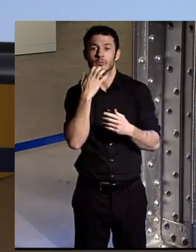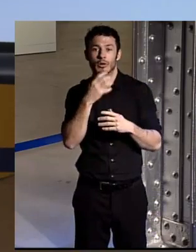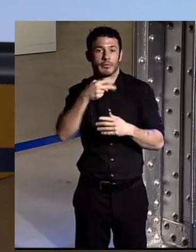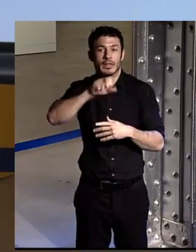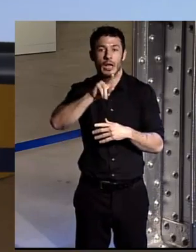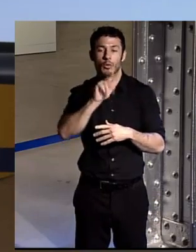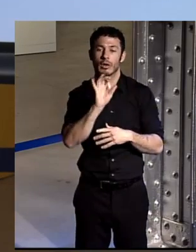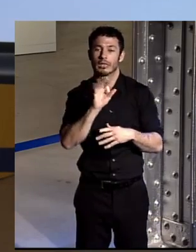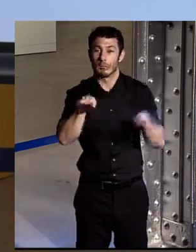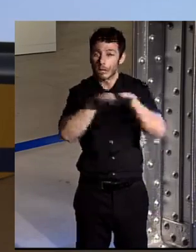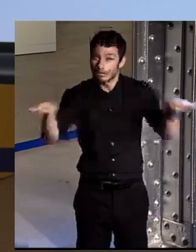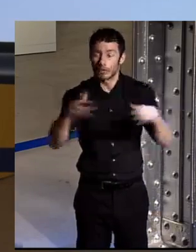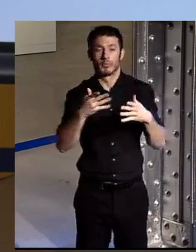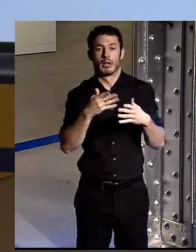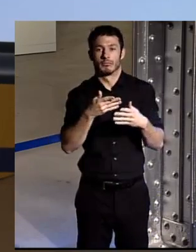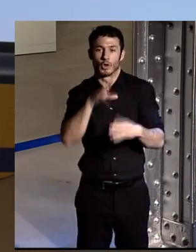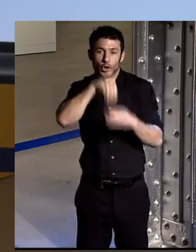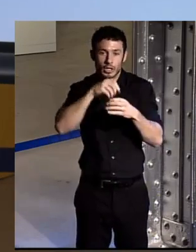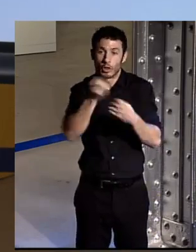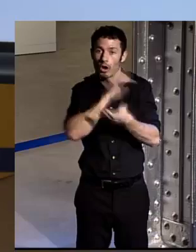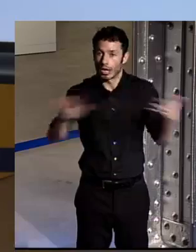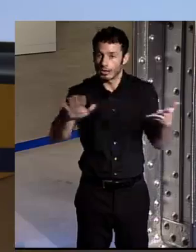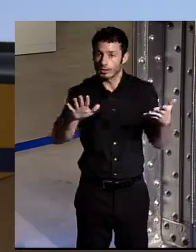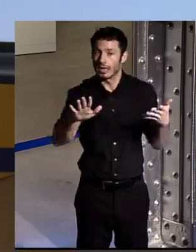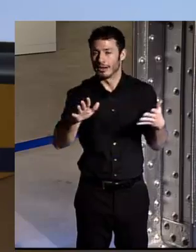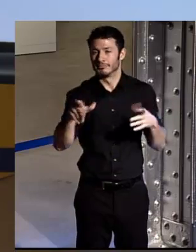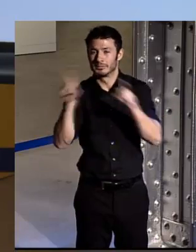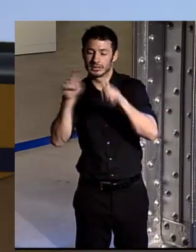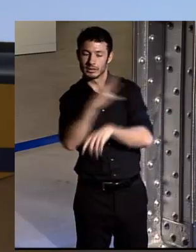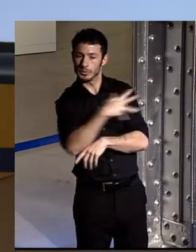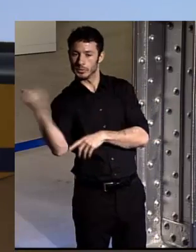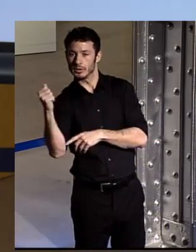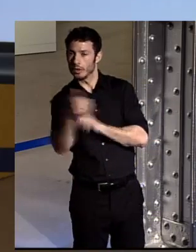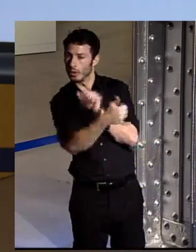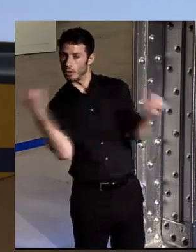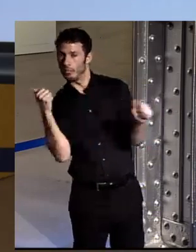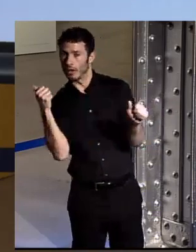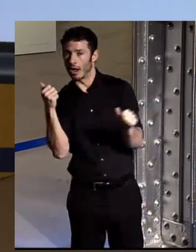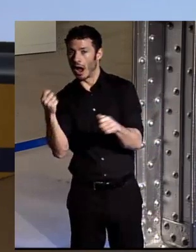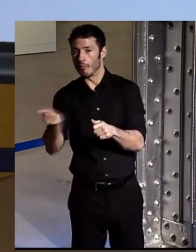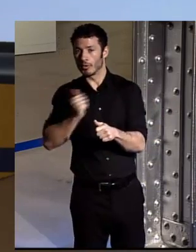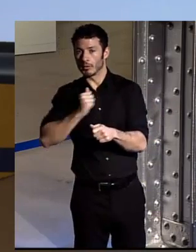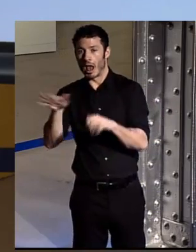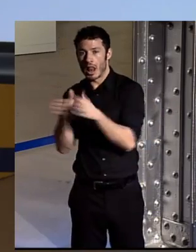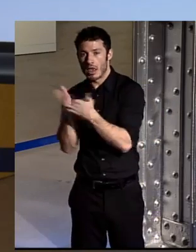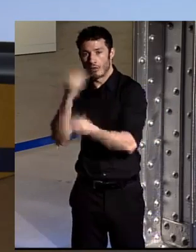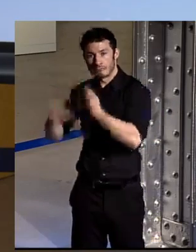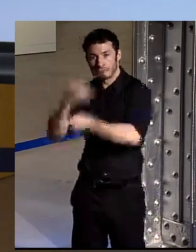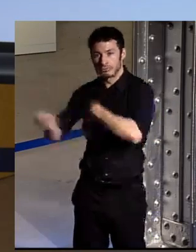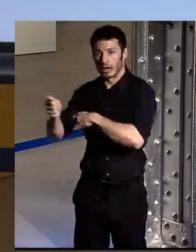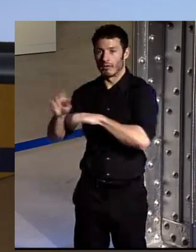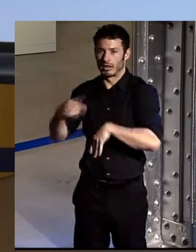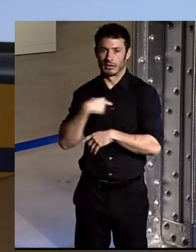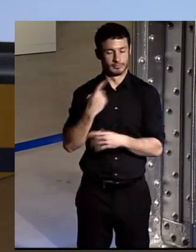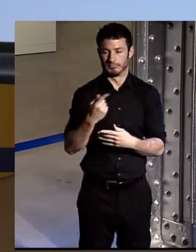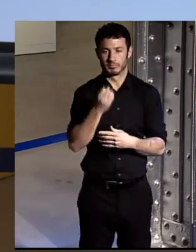y en otras plataformas y hacer un montón de libros con ellas, con lo cual pues decidimos que hacerlo nosotros por nuestra cuenta era una buena